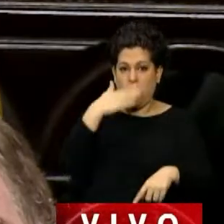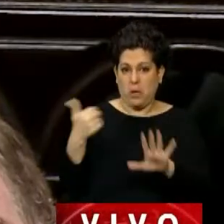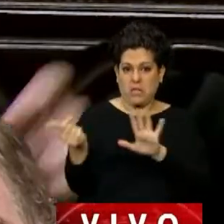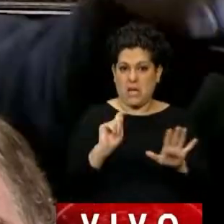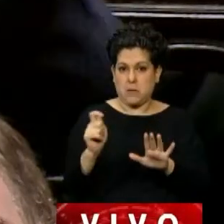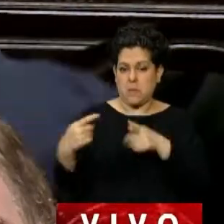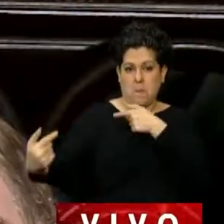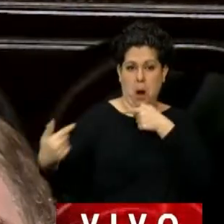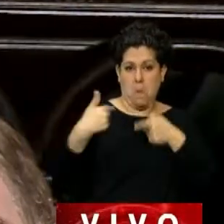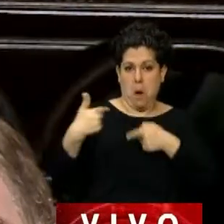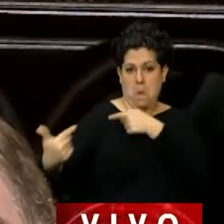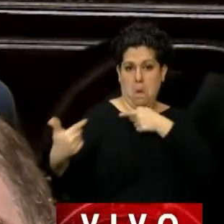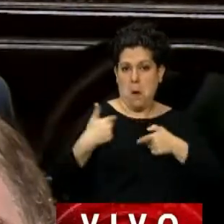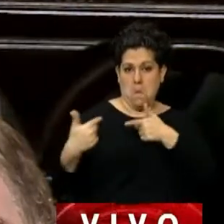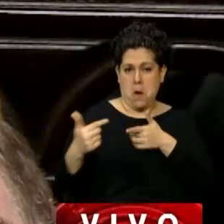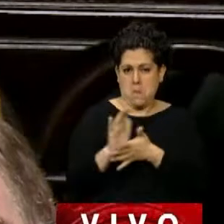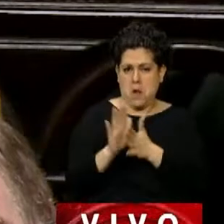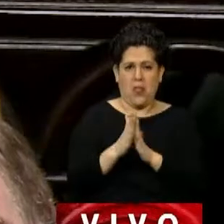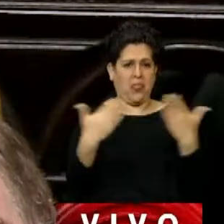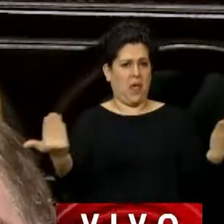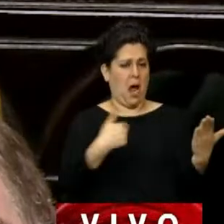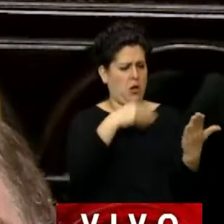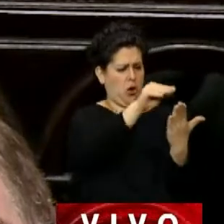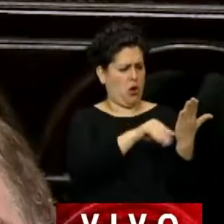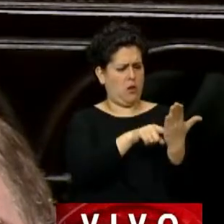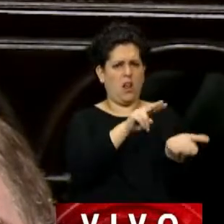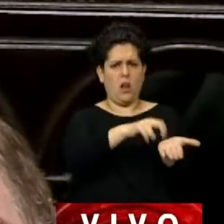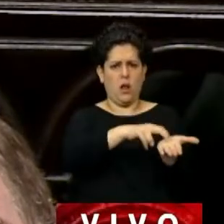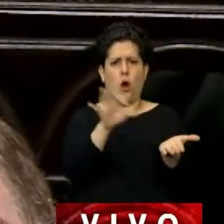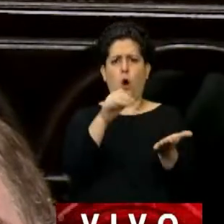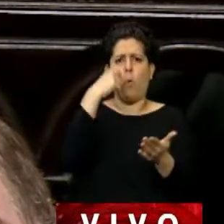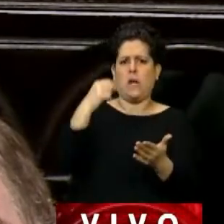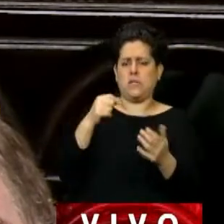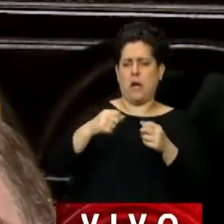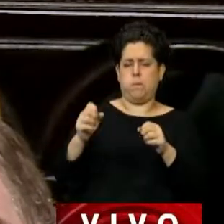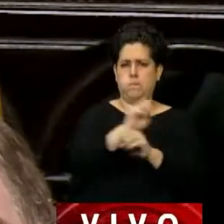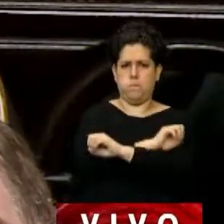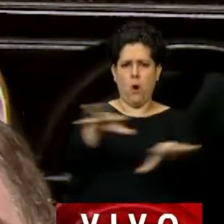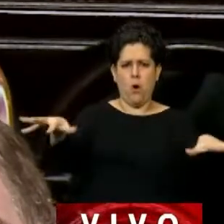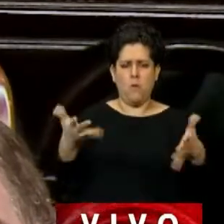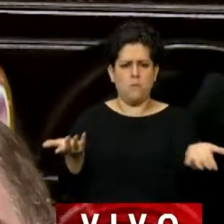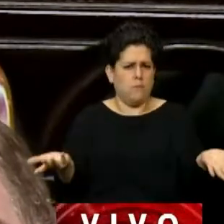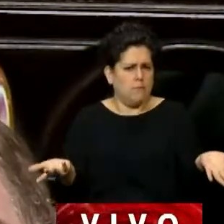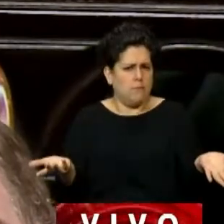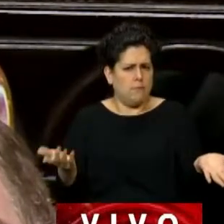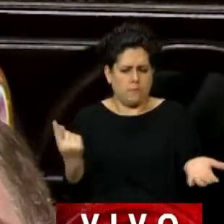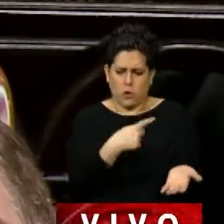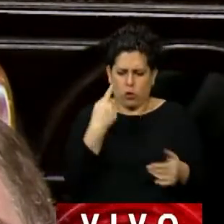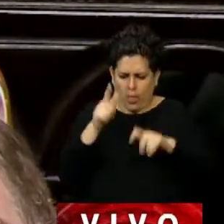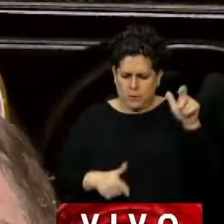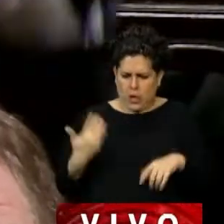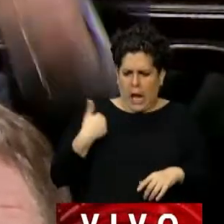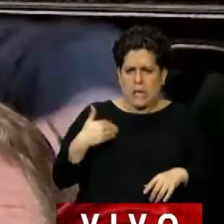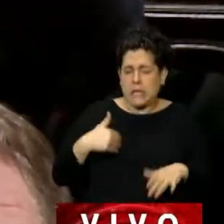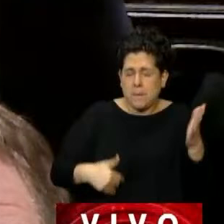por los diarios, tirándose carpetazos o mostrándose los celulares con los WhatsApp, dejando a los argentinos, sobre todo a los más